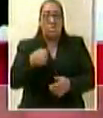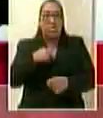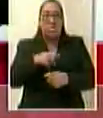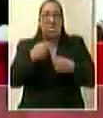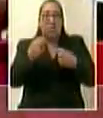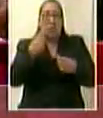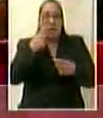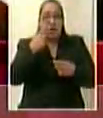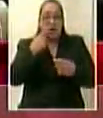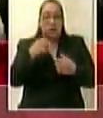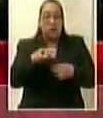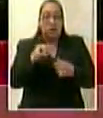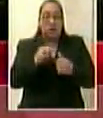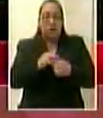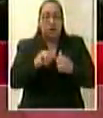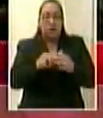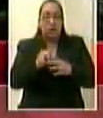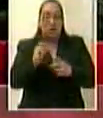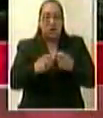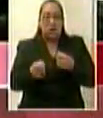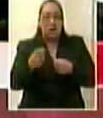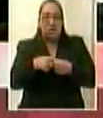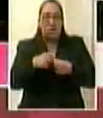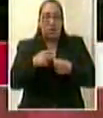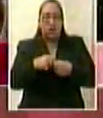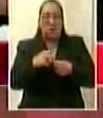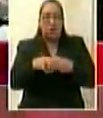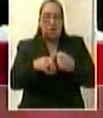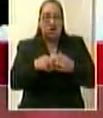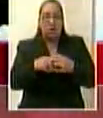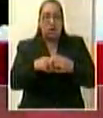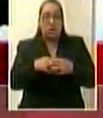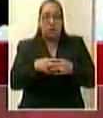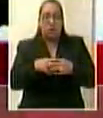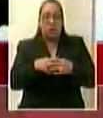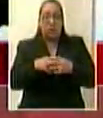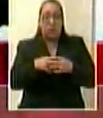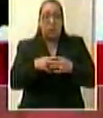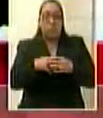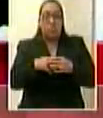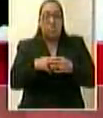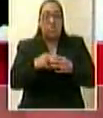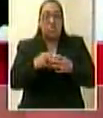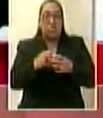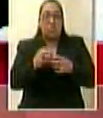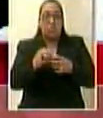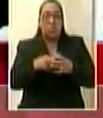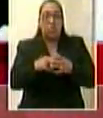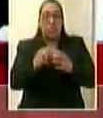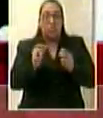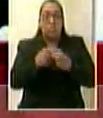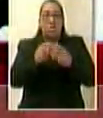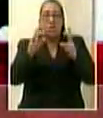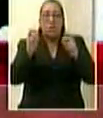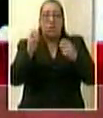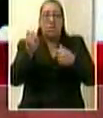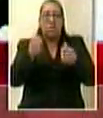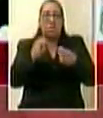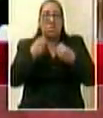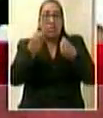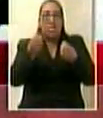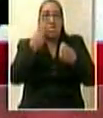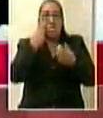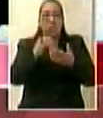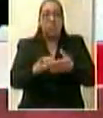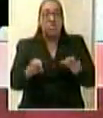conocer ya los integrantes, todos los integrantes de esta, de este consejo de administración, sino voy a dar a conocer los